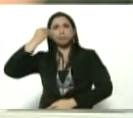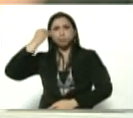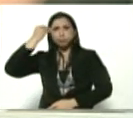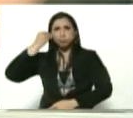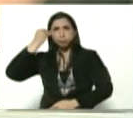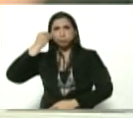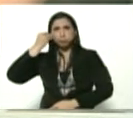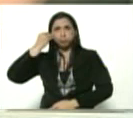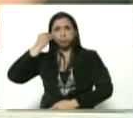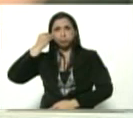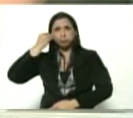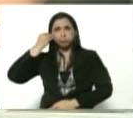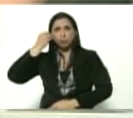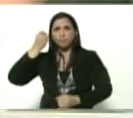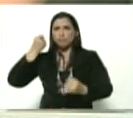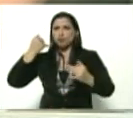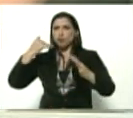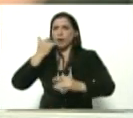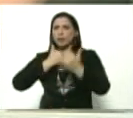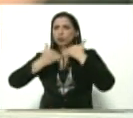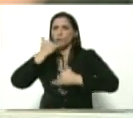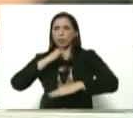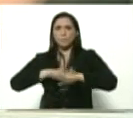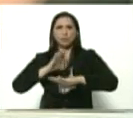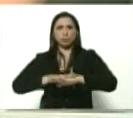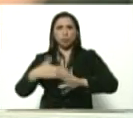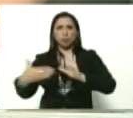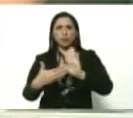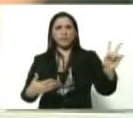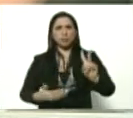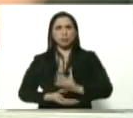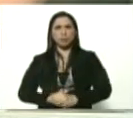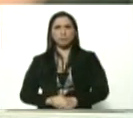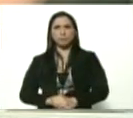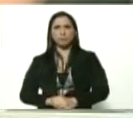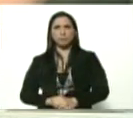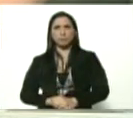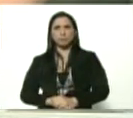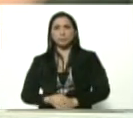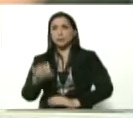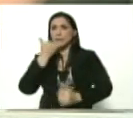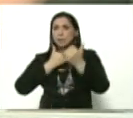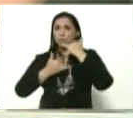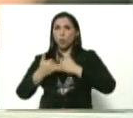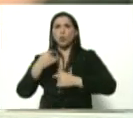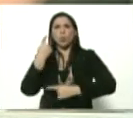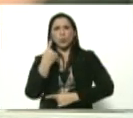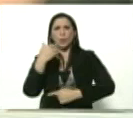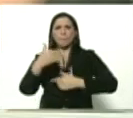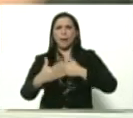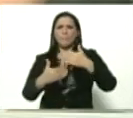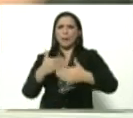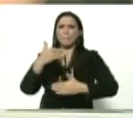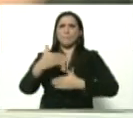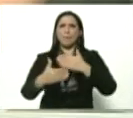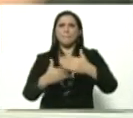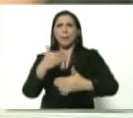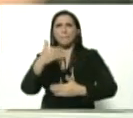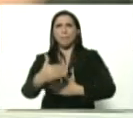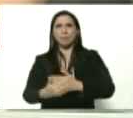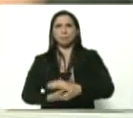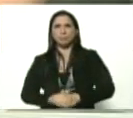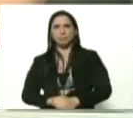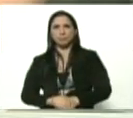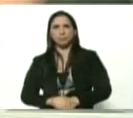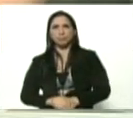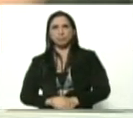rectificar tantos errores cometidos con Venezuela. Errores, uno detrás de otro. Uno